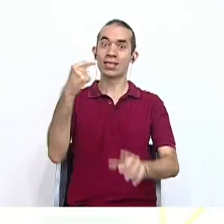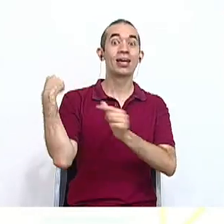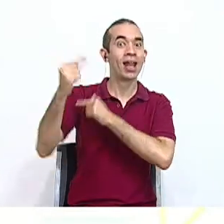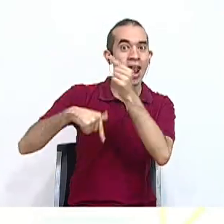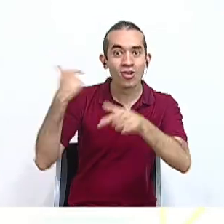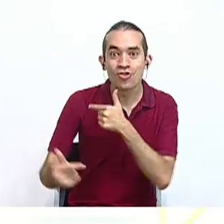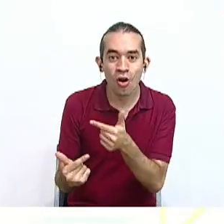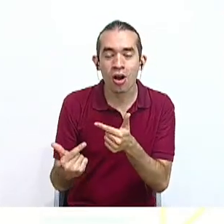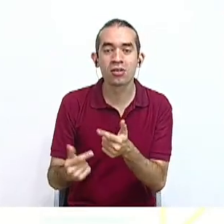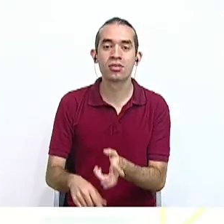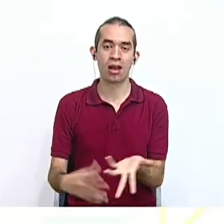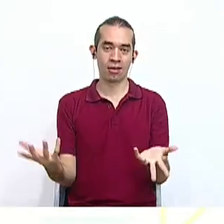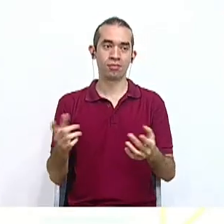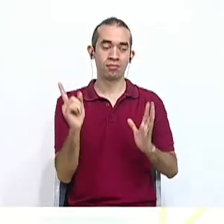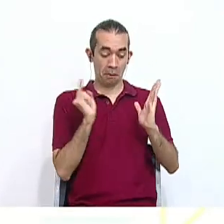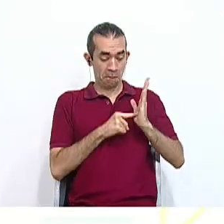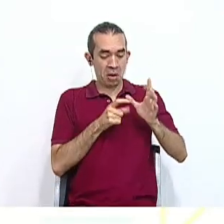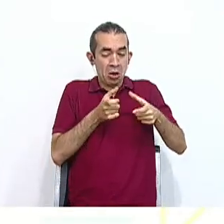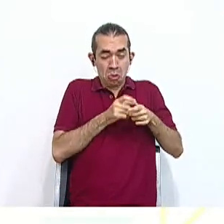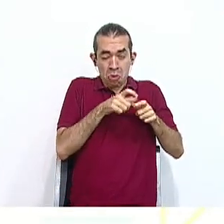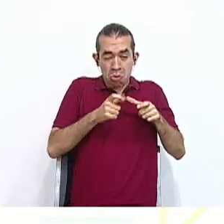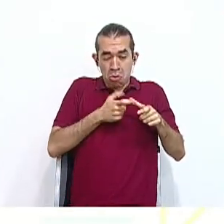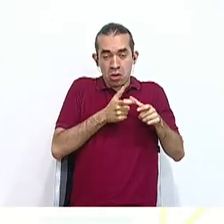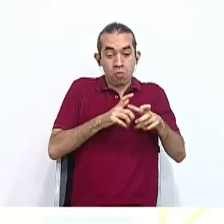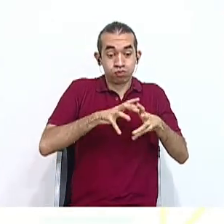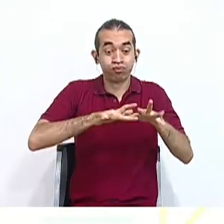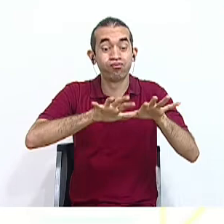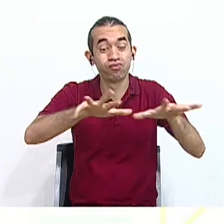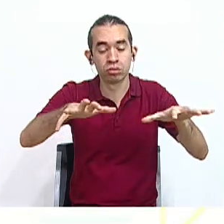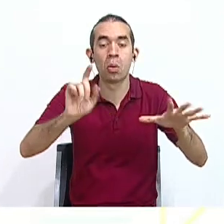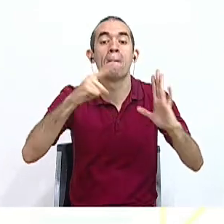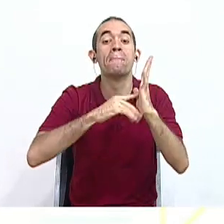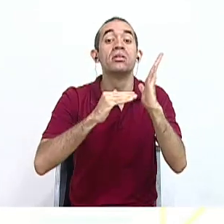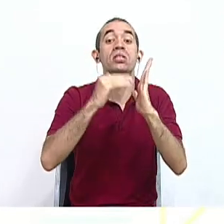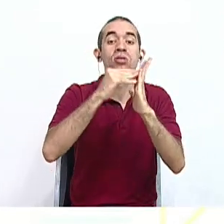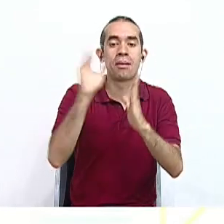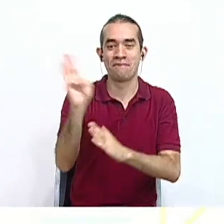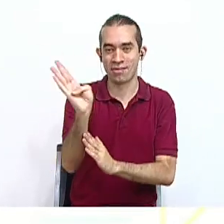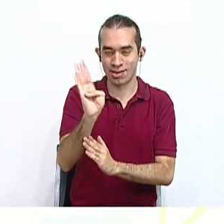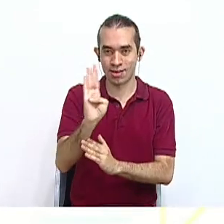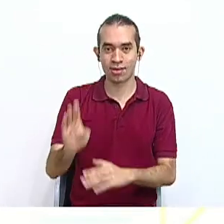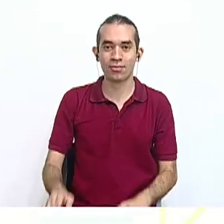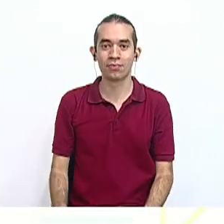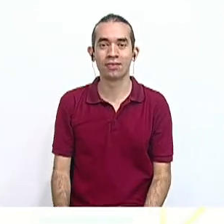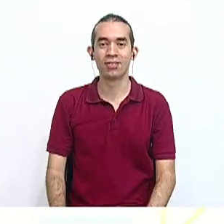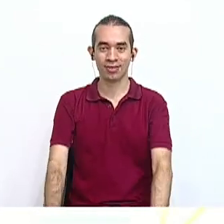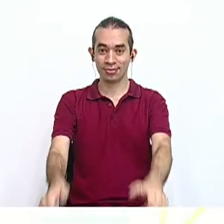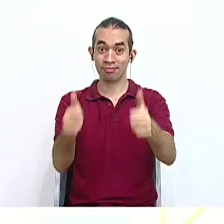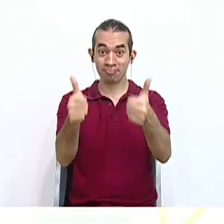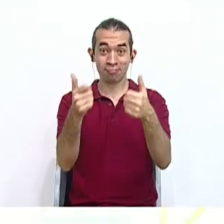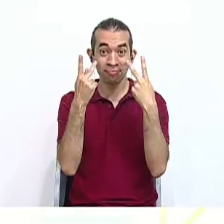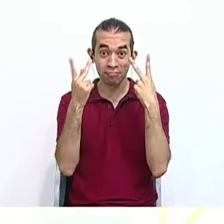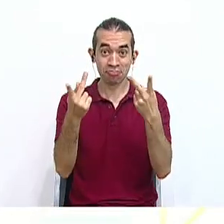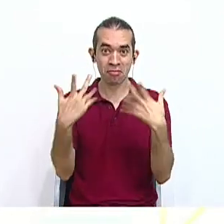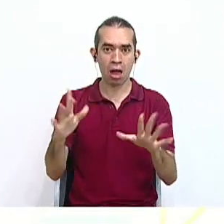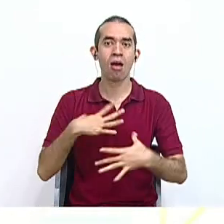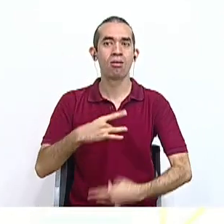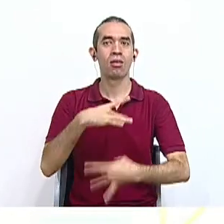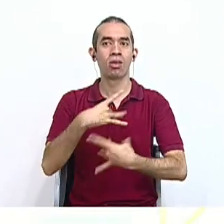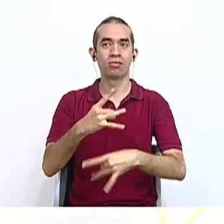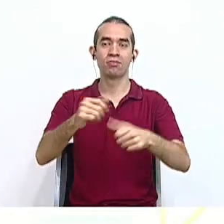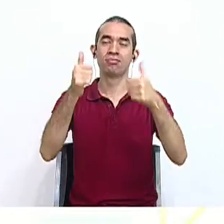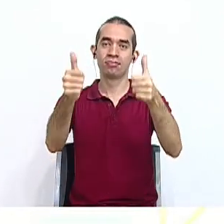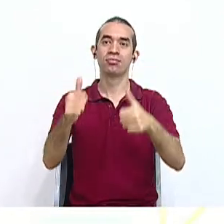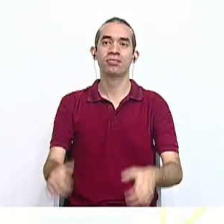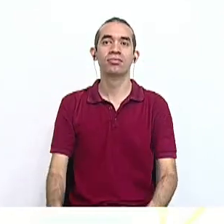generaciones para que pasen de 1000 a 1.000.000 de bacterias. ¿Vieron? ¿Vieron qué interesante?